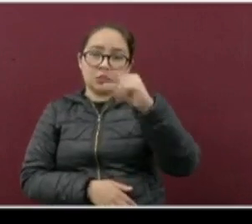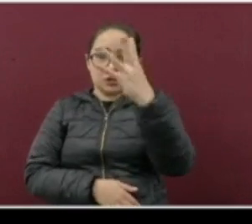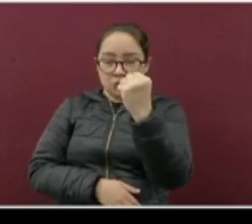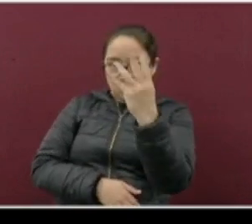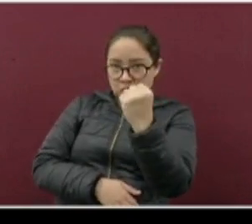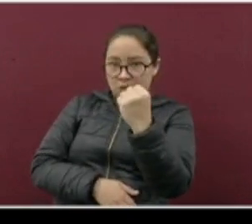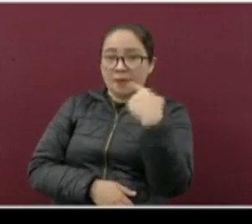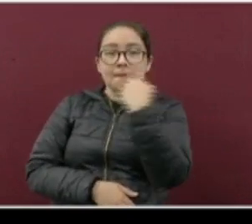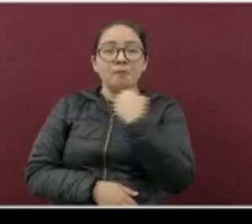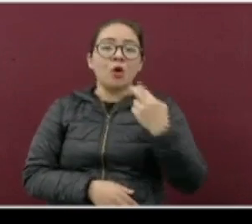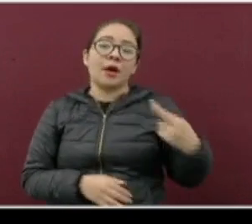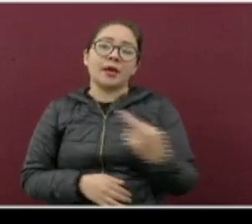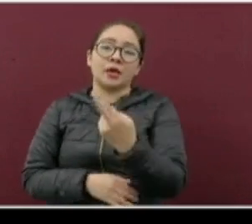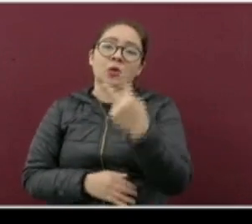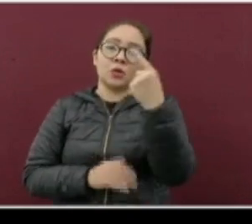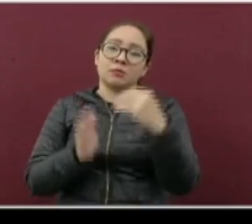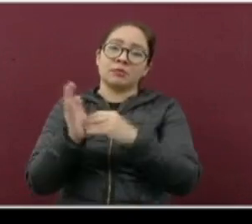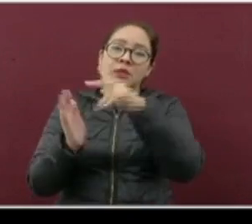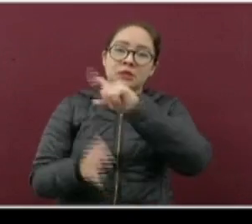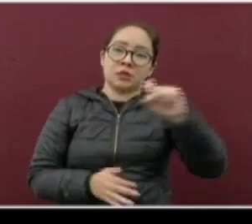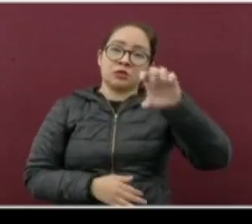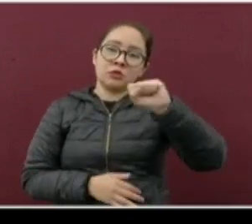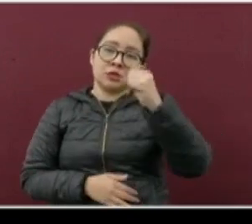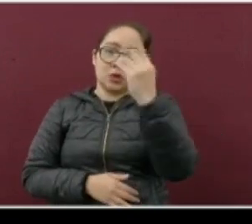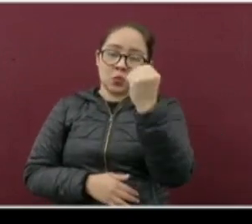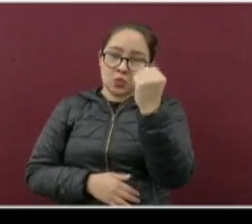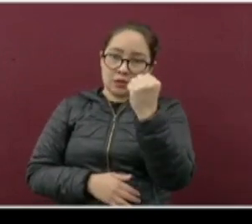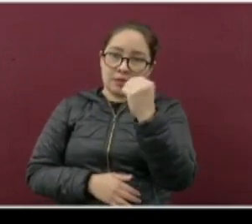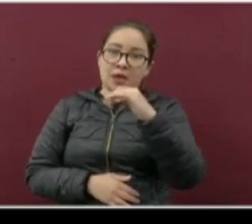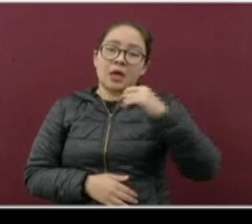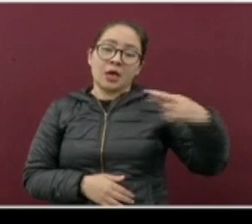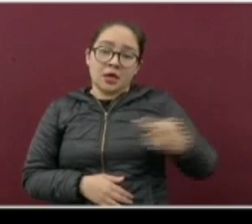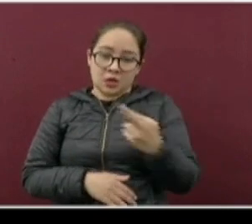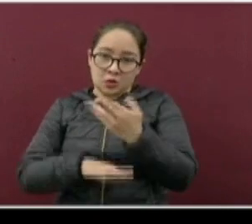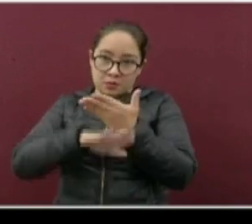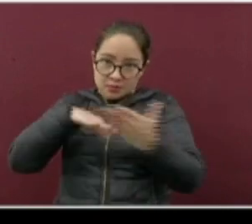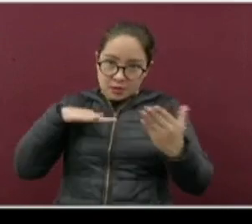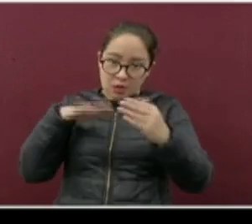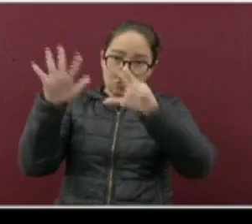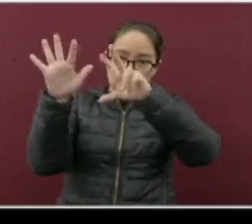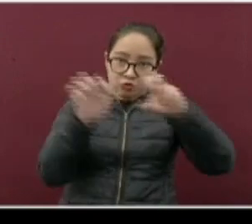2.589. Boca del Río, 1.169. Río Blanco,